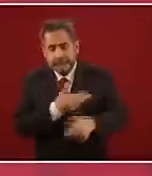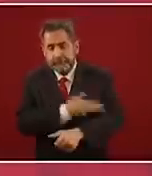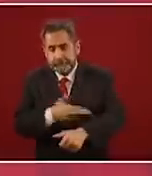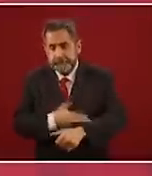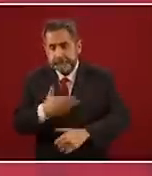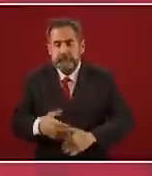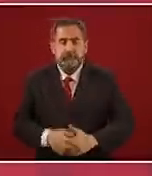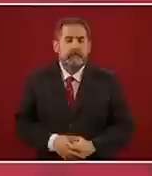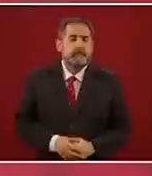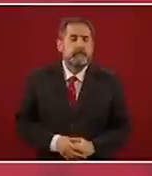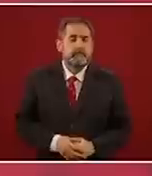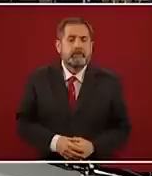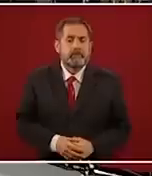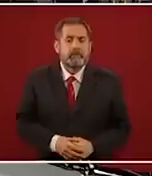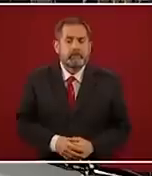procedimientos.